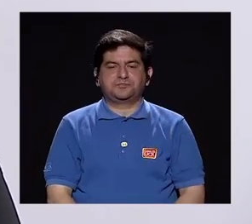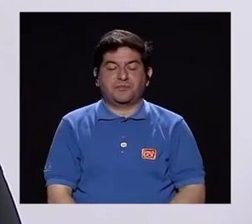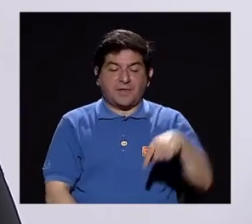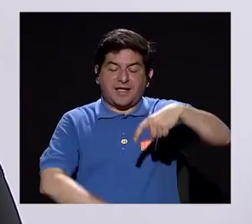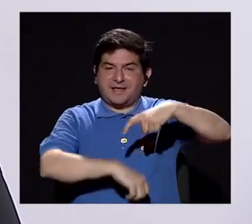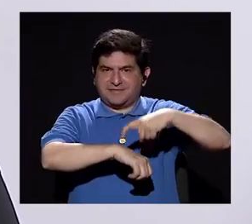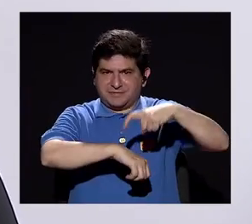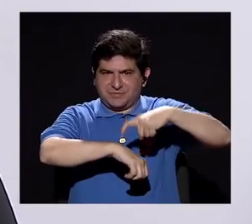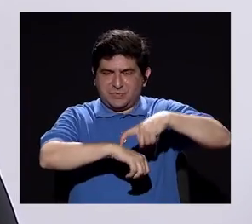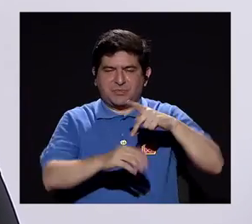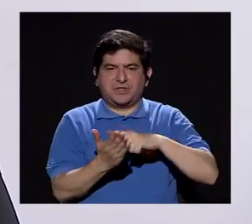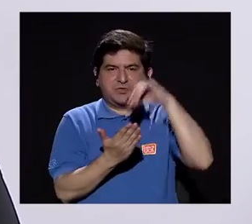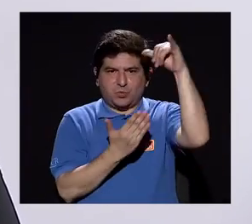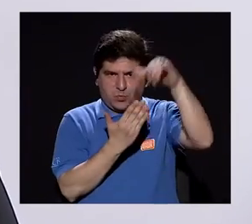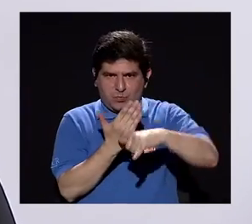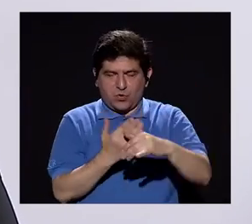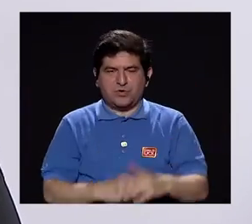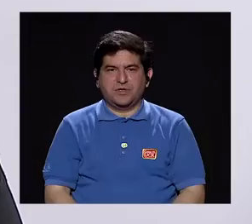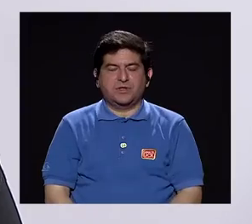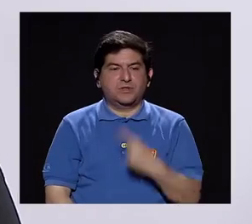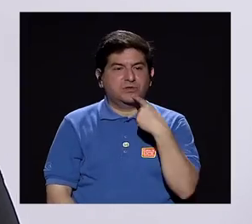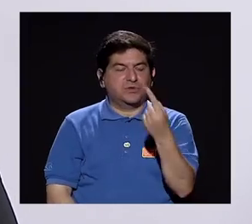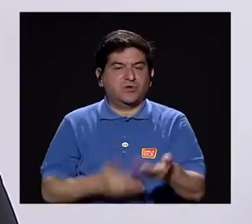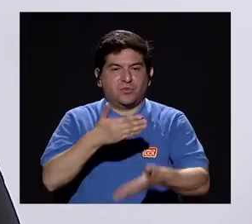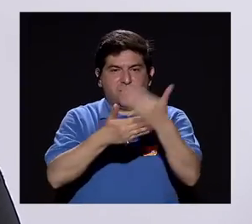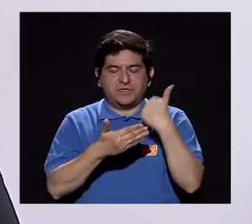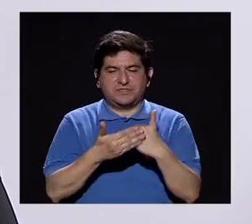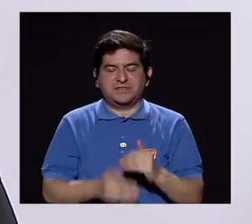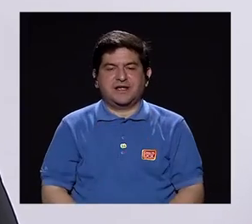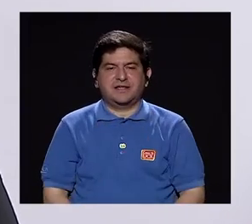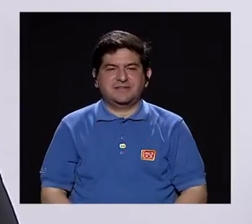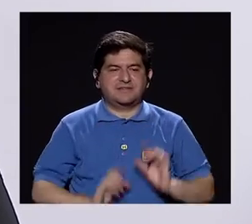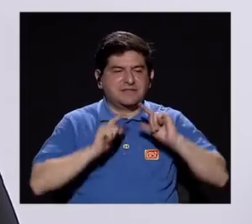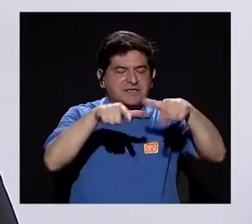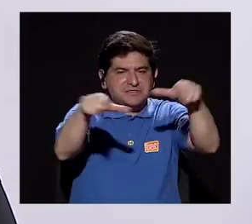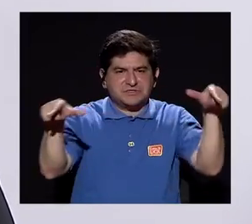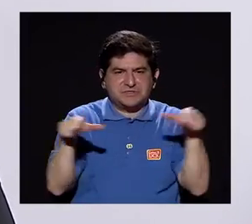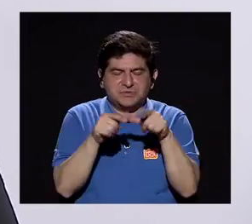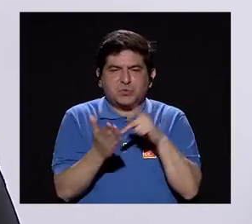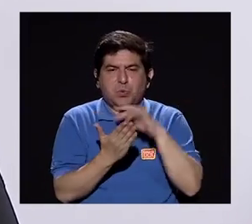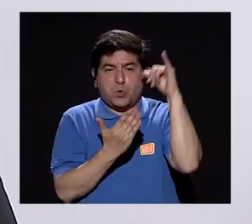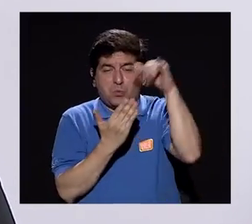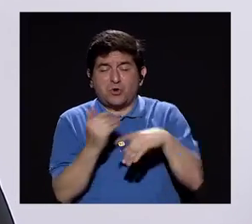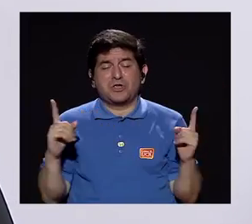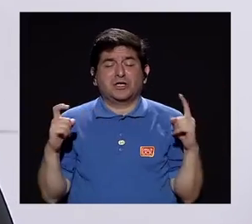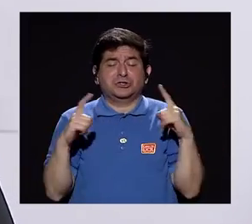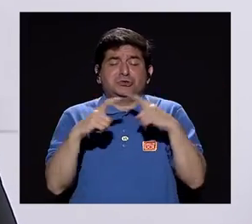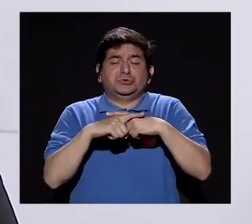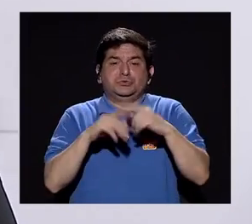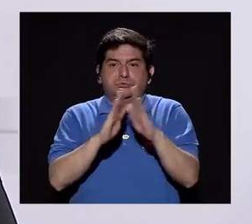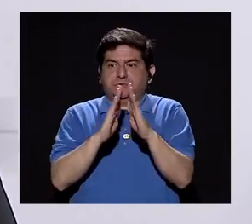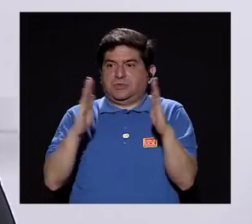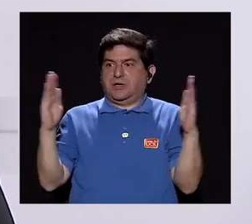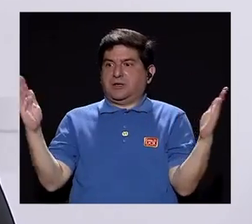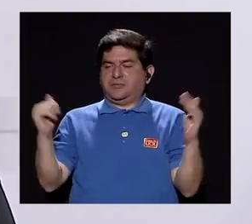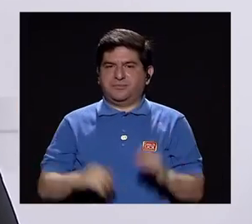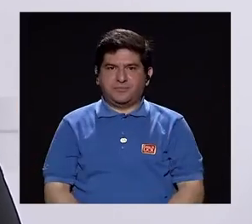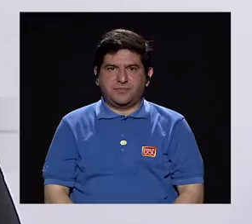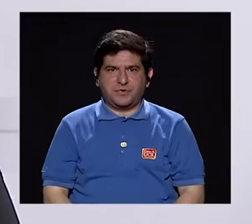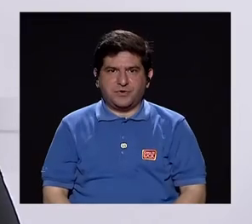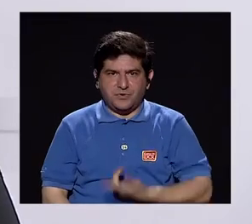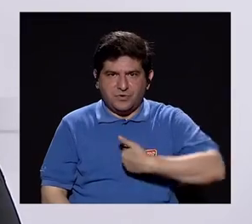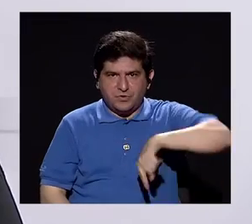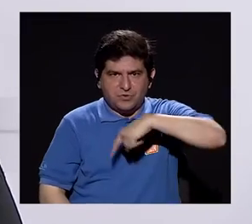en este momento el proyecto verdad como mencionábamos que los rellenos sanitarios son proyectos tan complejos y tan amplios